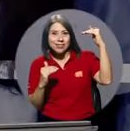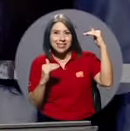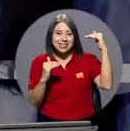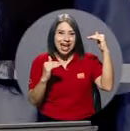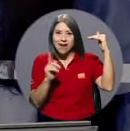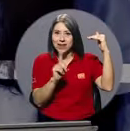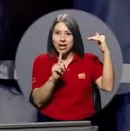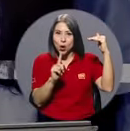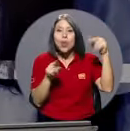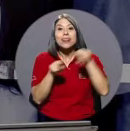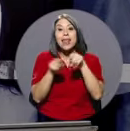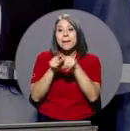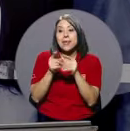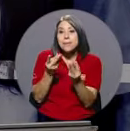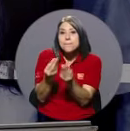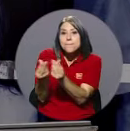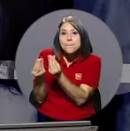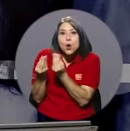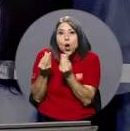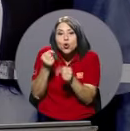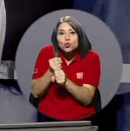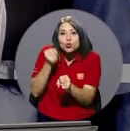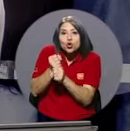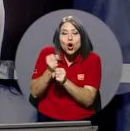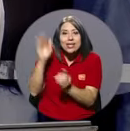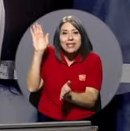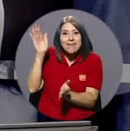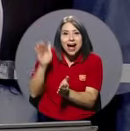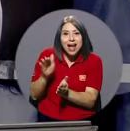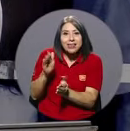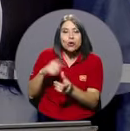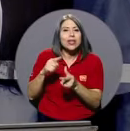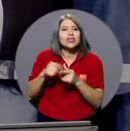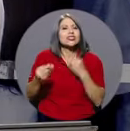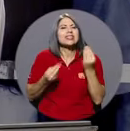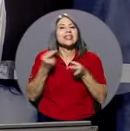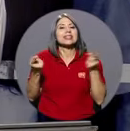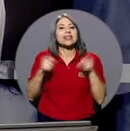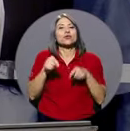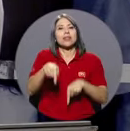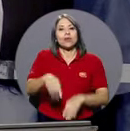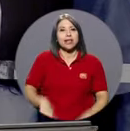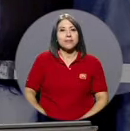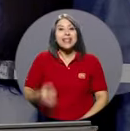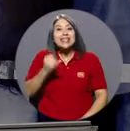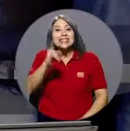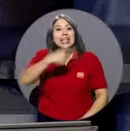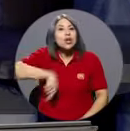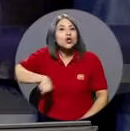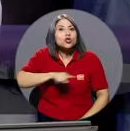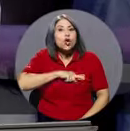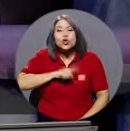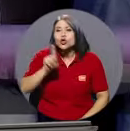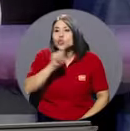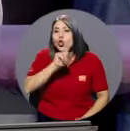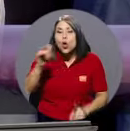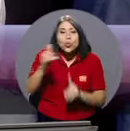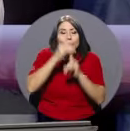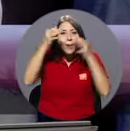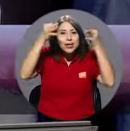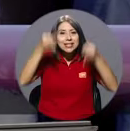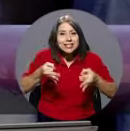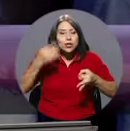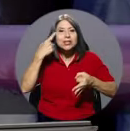sino porque la producción también es la que está bajando. Entonces, lo que está sucediendo aquí es que si nosotros no tomamos